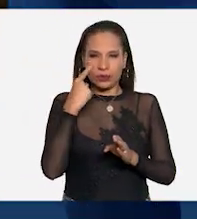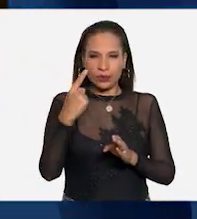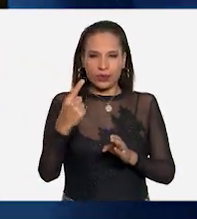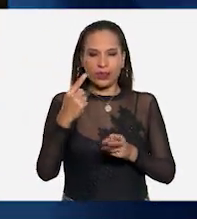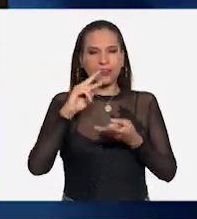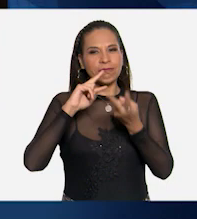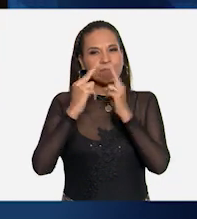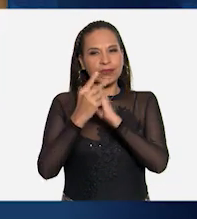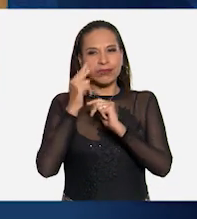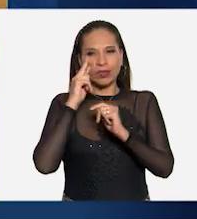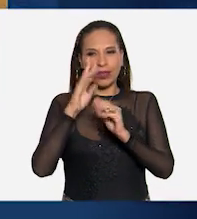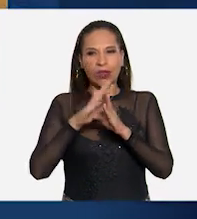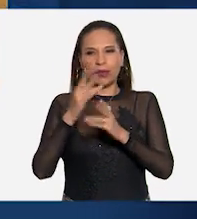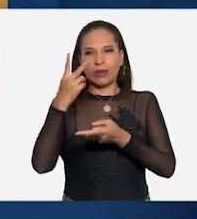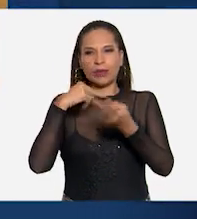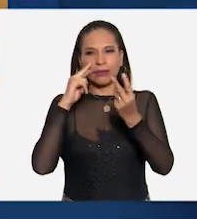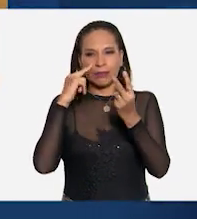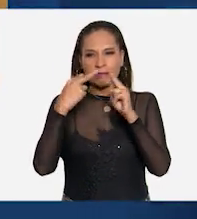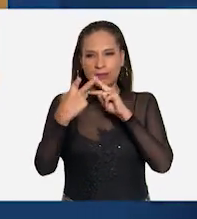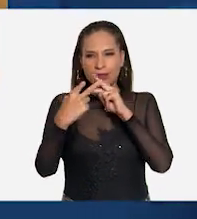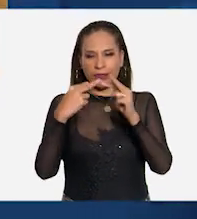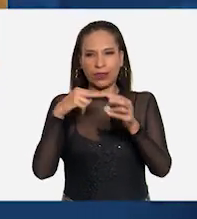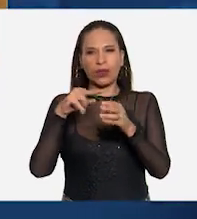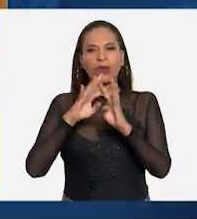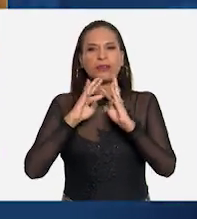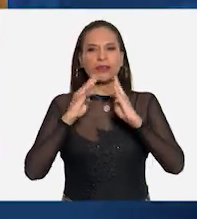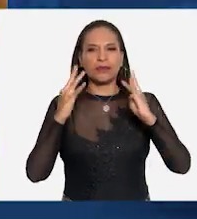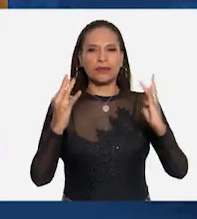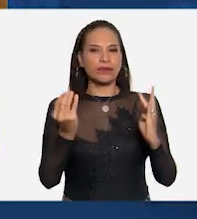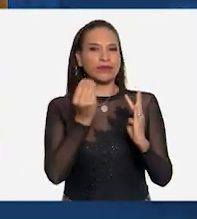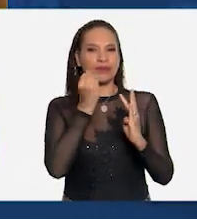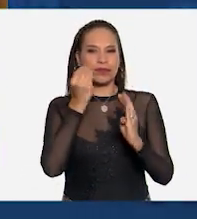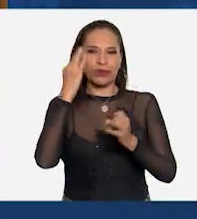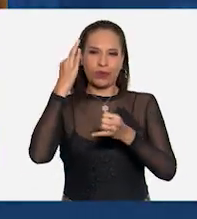la mágica ilusión del juego de perspectivas de la Última Cena.